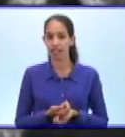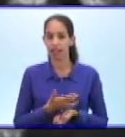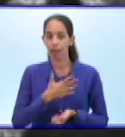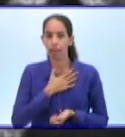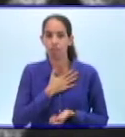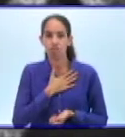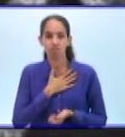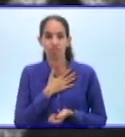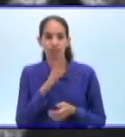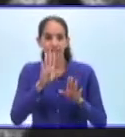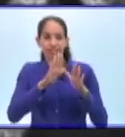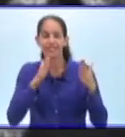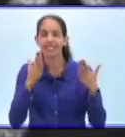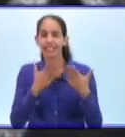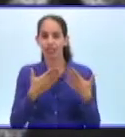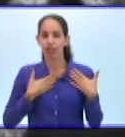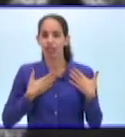dilata.